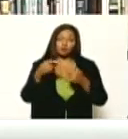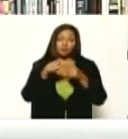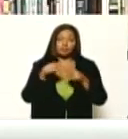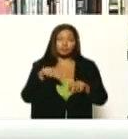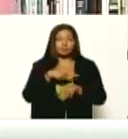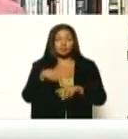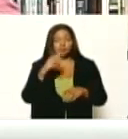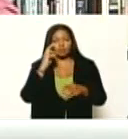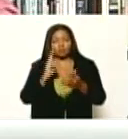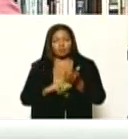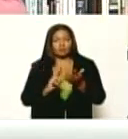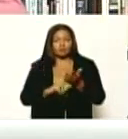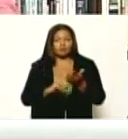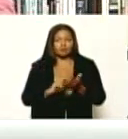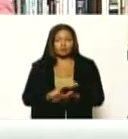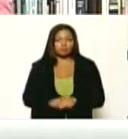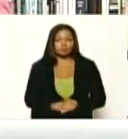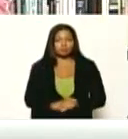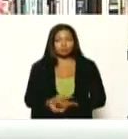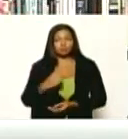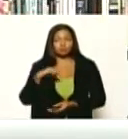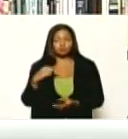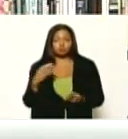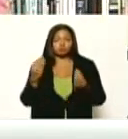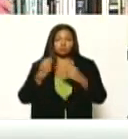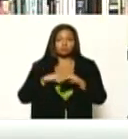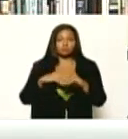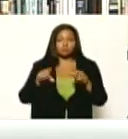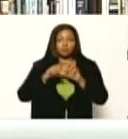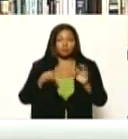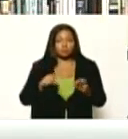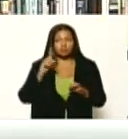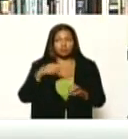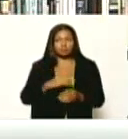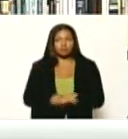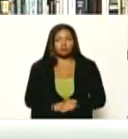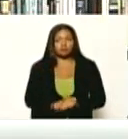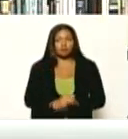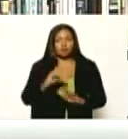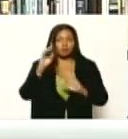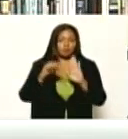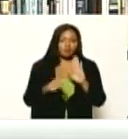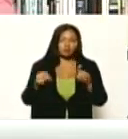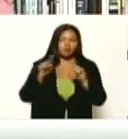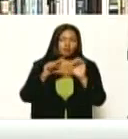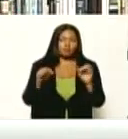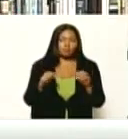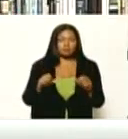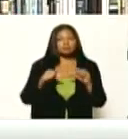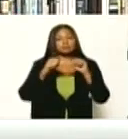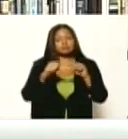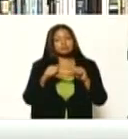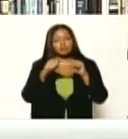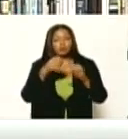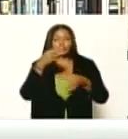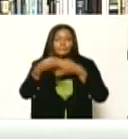tiempo real. Nosotros no nos cansamos, no nos rendimos, no bajamos los brazos. Estamos en tiempo real. Continúo.